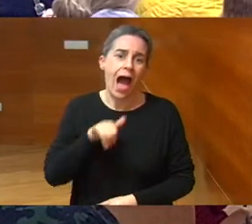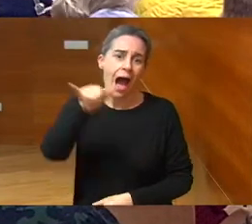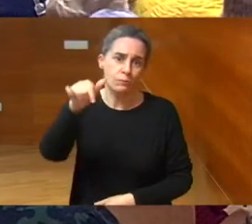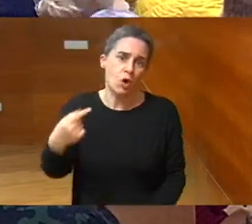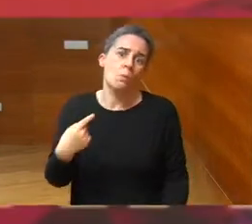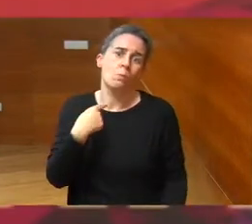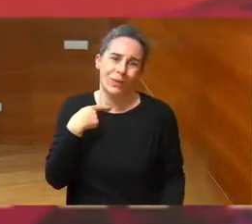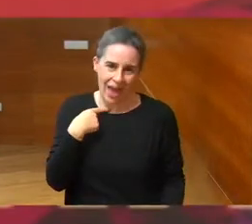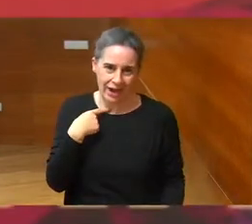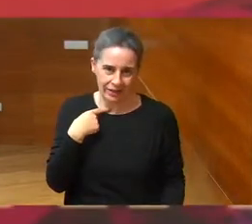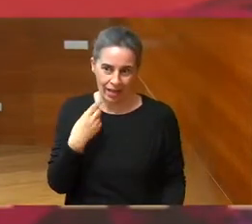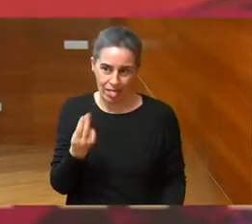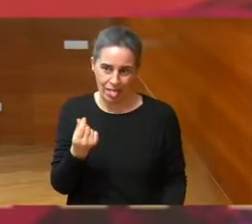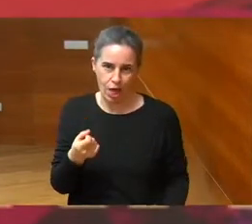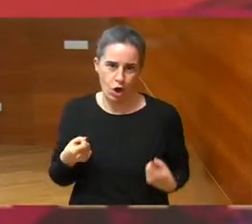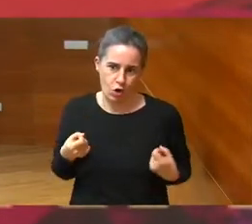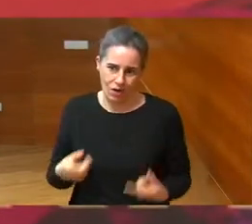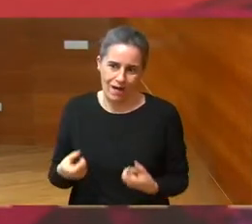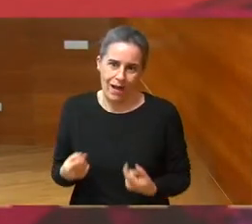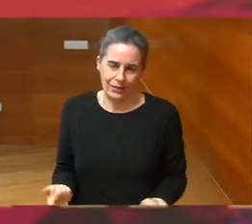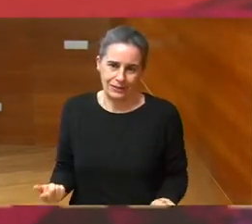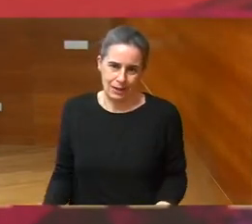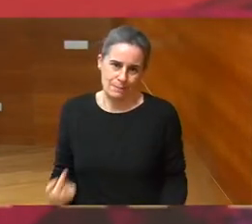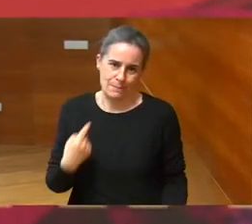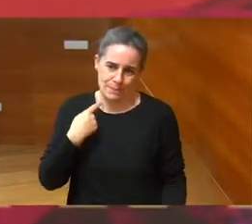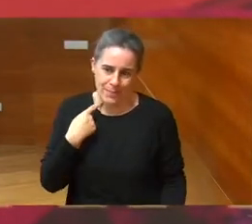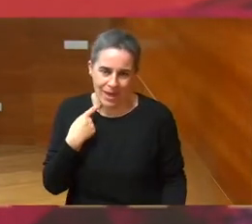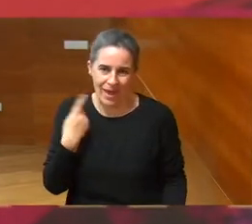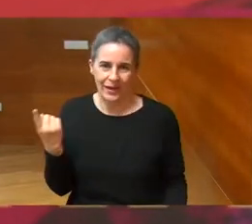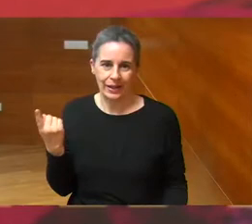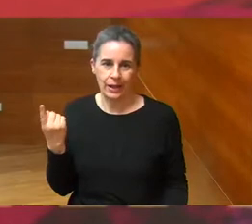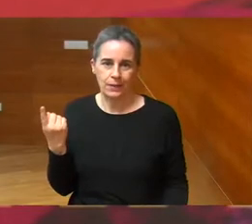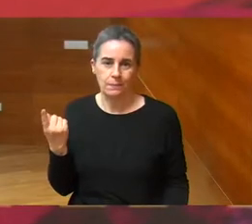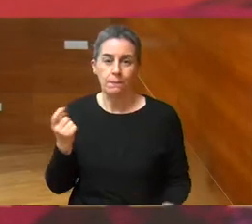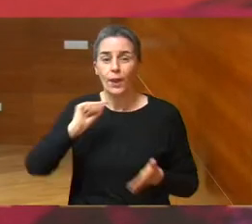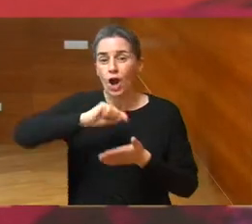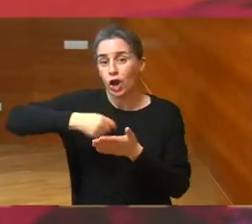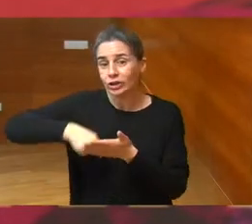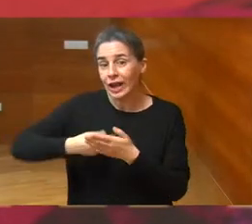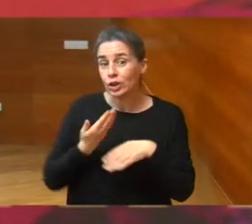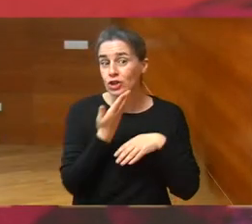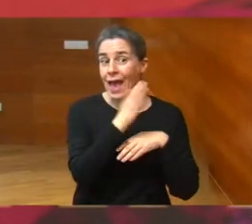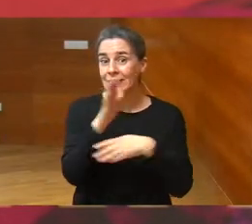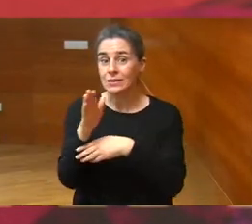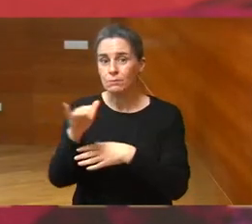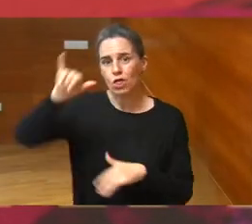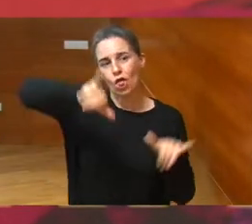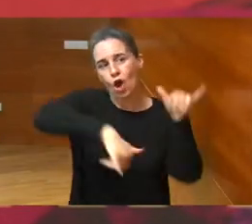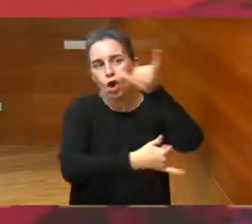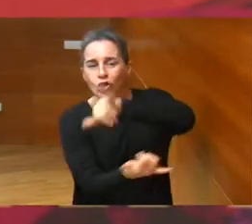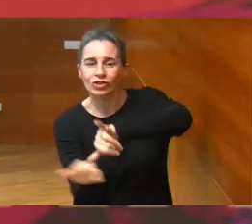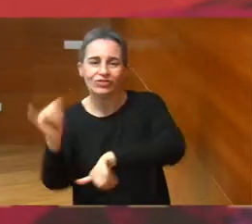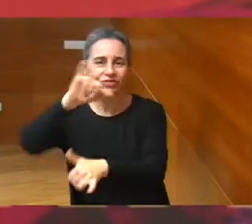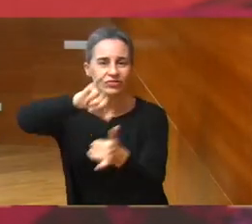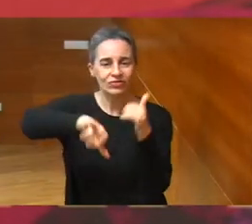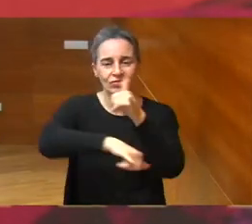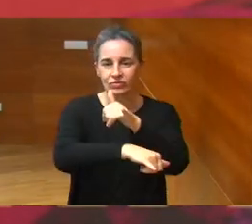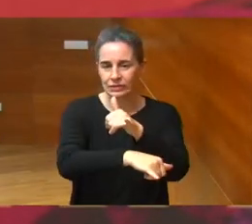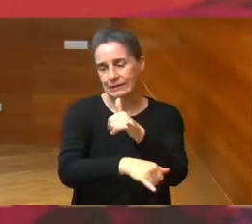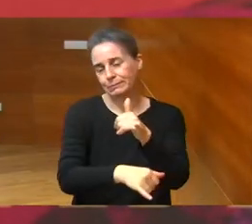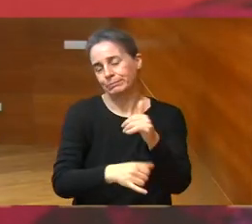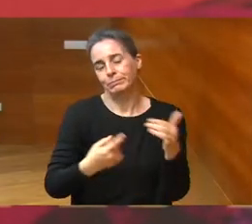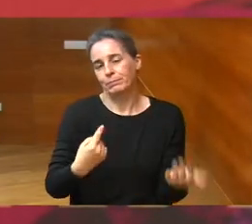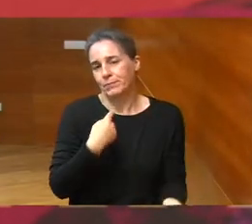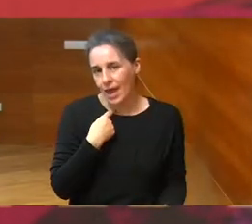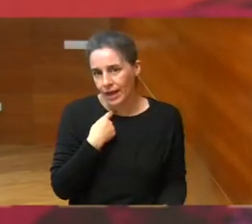toscartos perdía motos contratos de exhibicións aéreas que se cañaba Bueno pues eran 5000